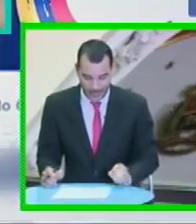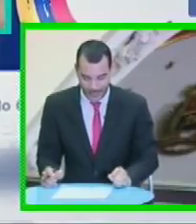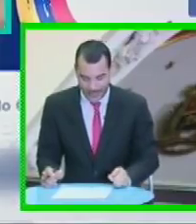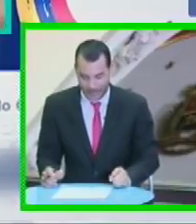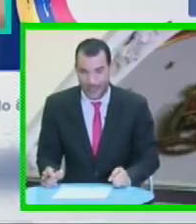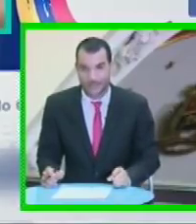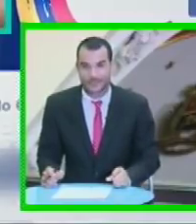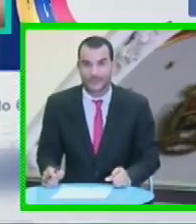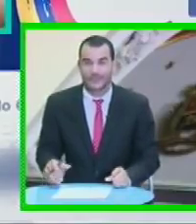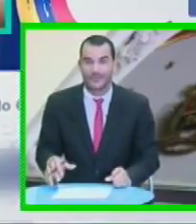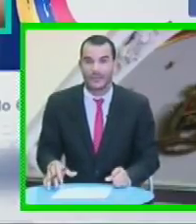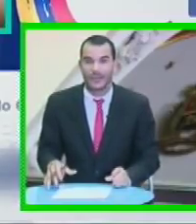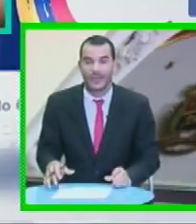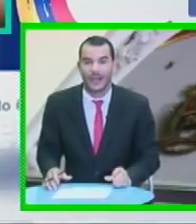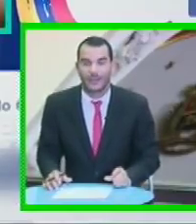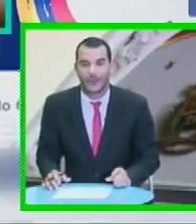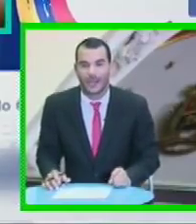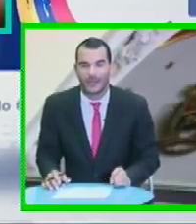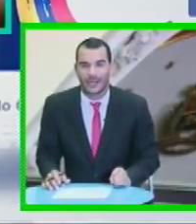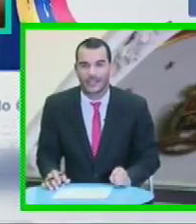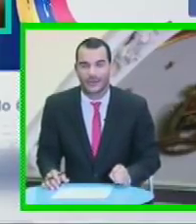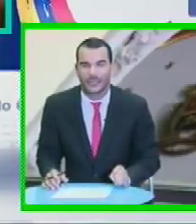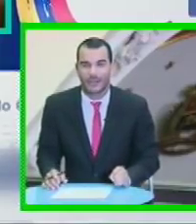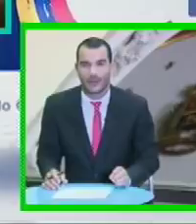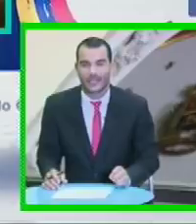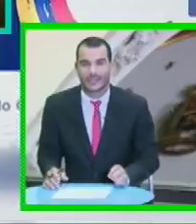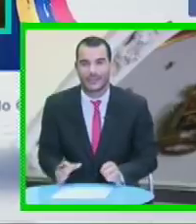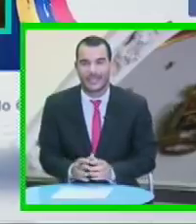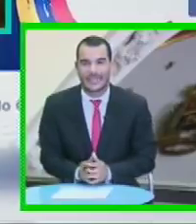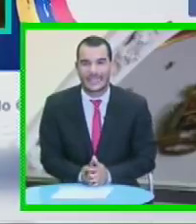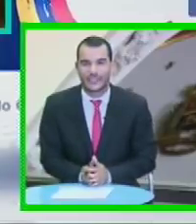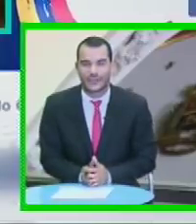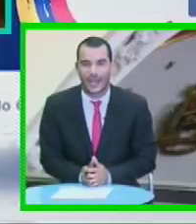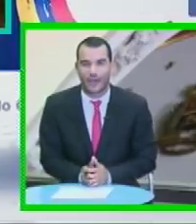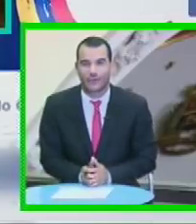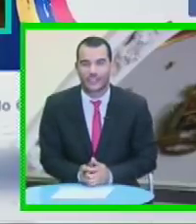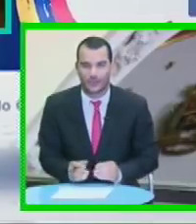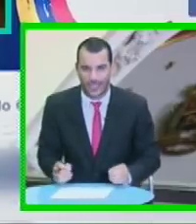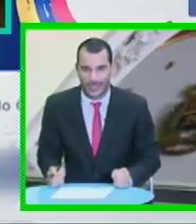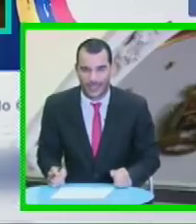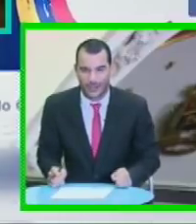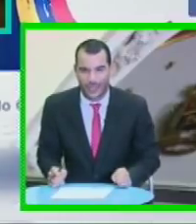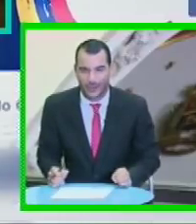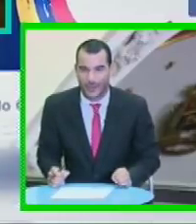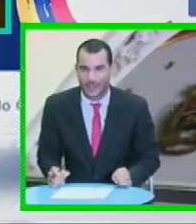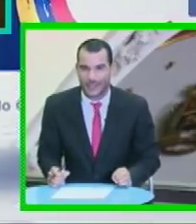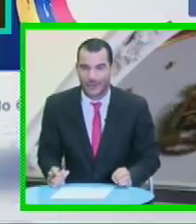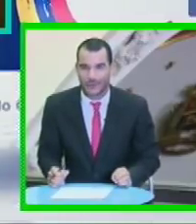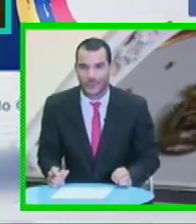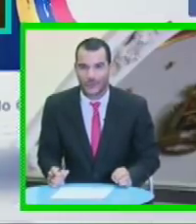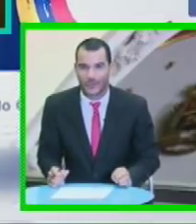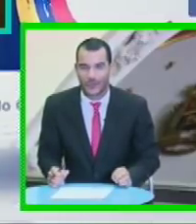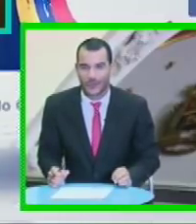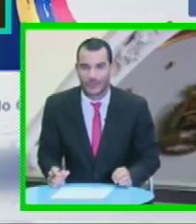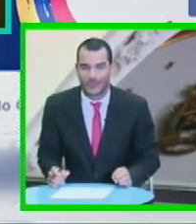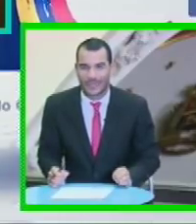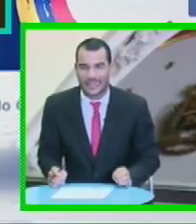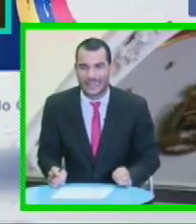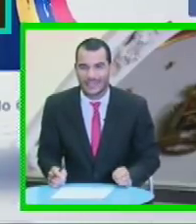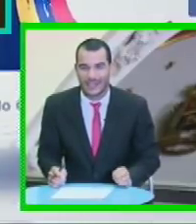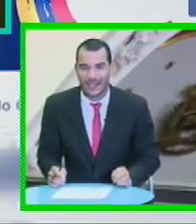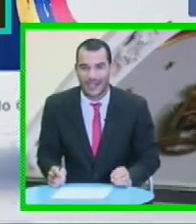la última ley también aprobada de manera histórica por la Asamblea Nacional Constituyente. Recuerde nuevamente nuestros puntos de